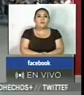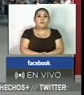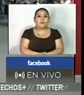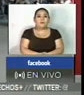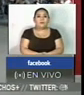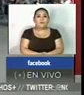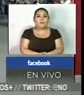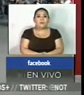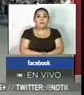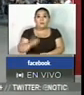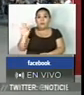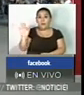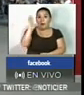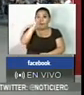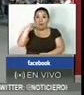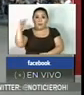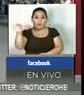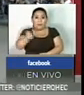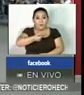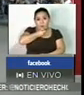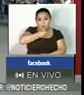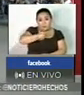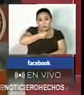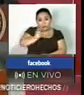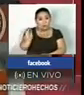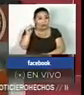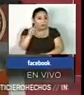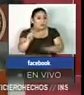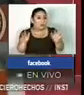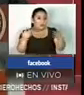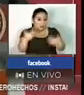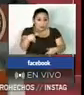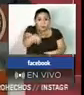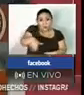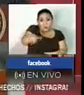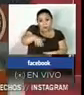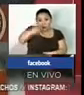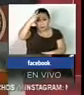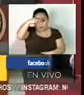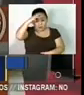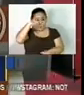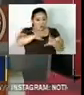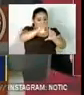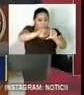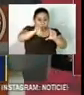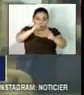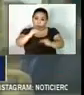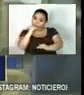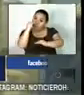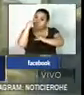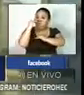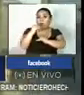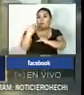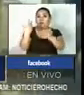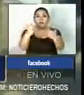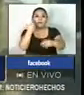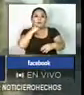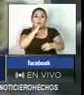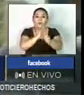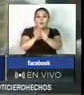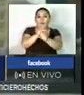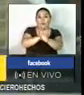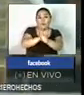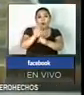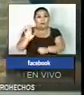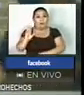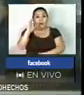En información internacional, autoridades confirman que la Ciudad de México alcanzó el pico de contagios del COVID-19, mientras